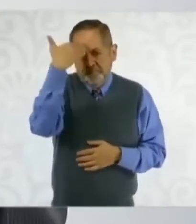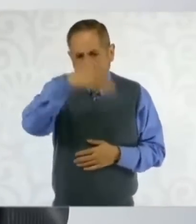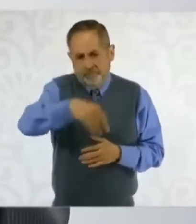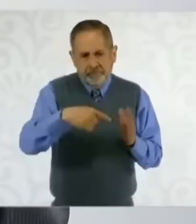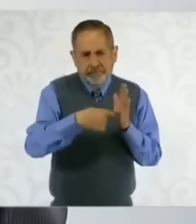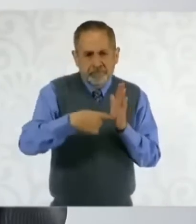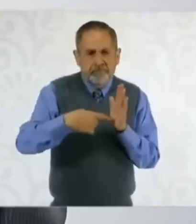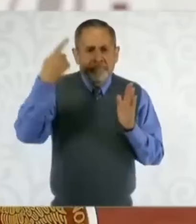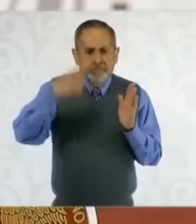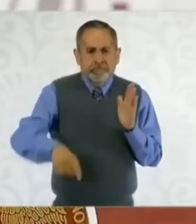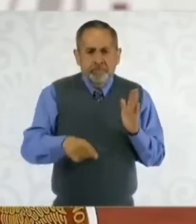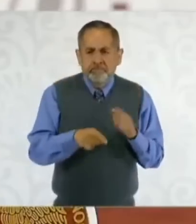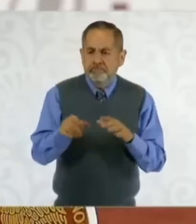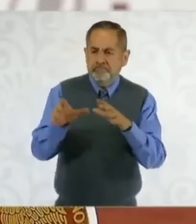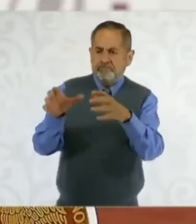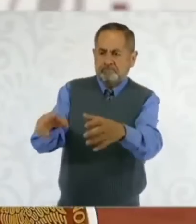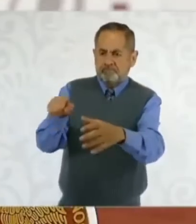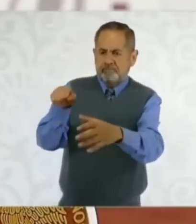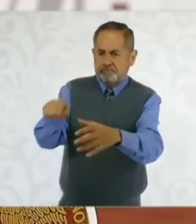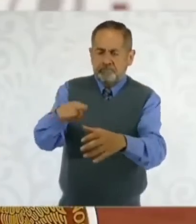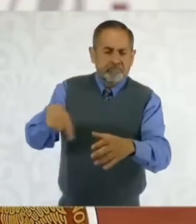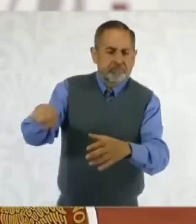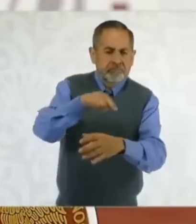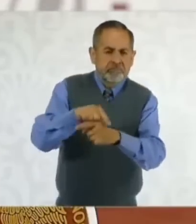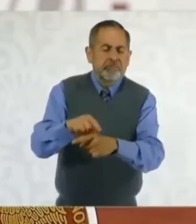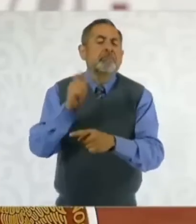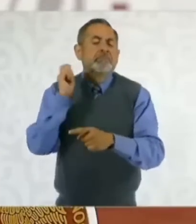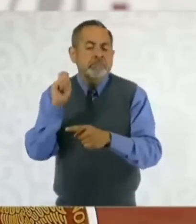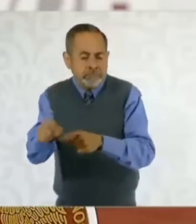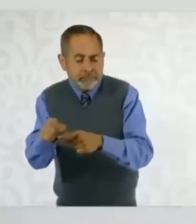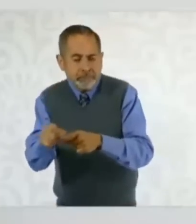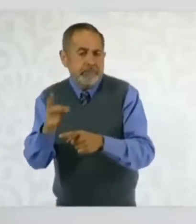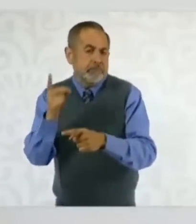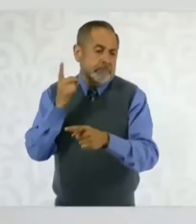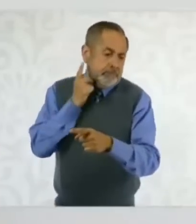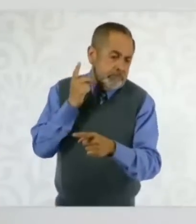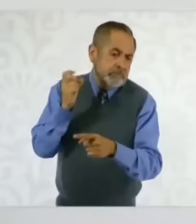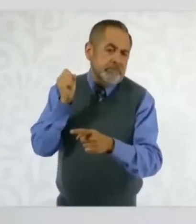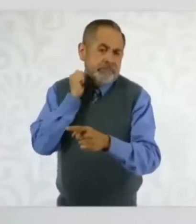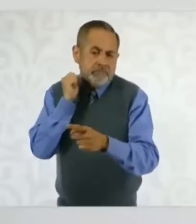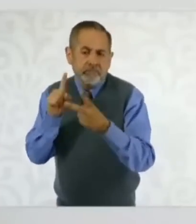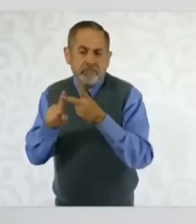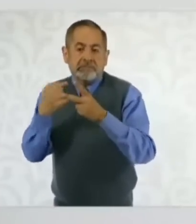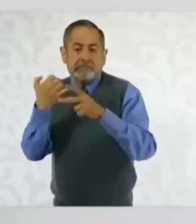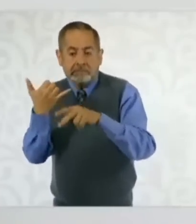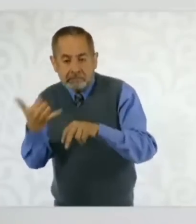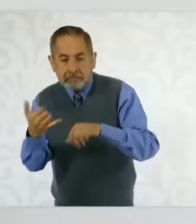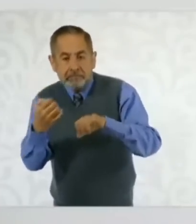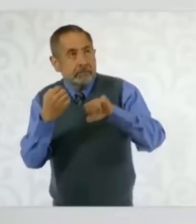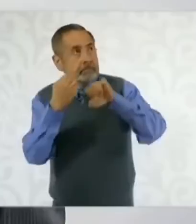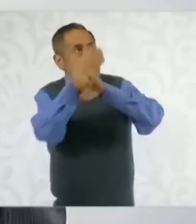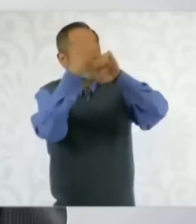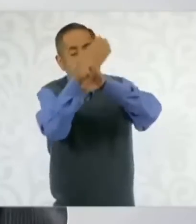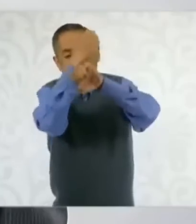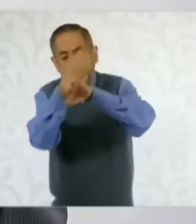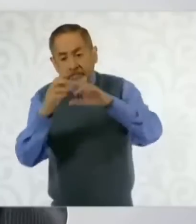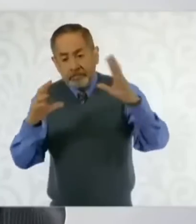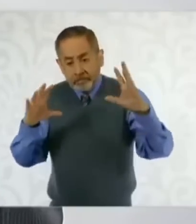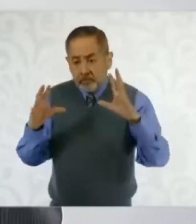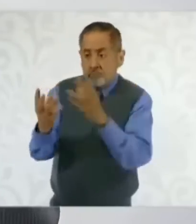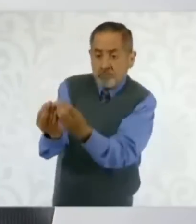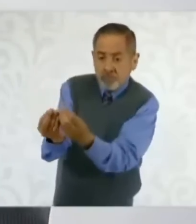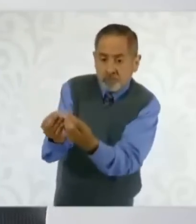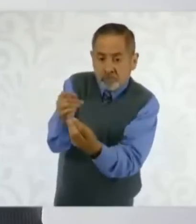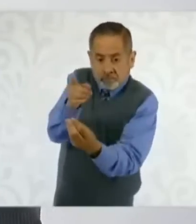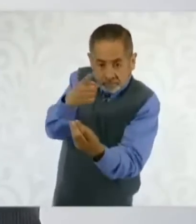es el llamado constituyente permanente, es decir, el poder reformador de la Constitución.